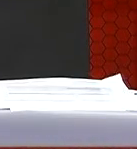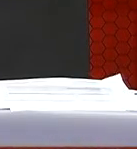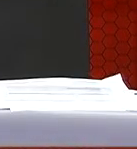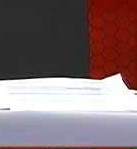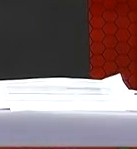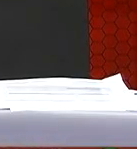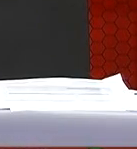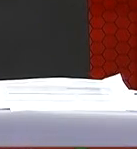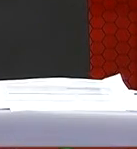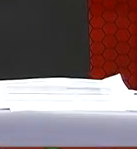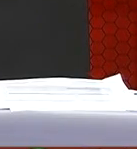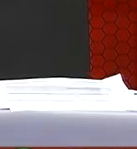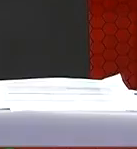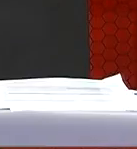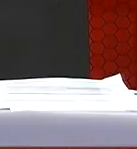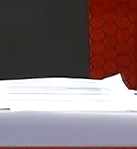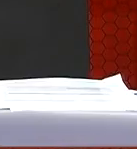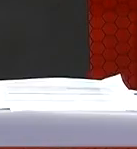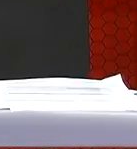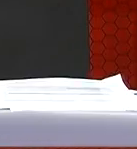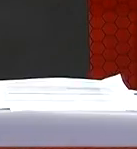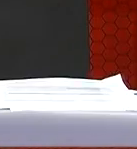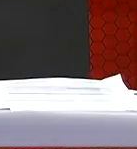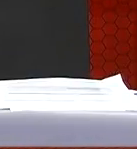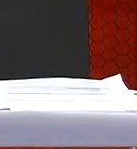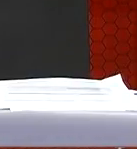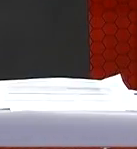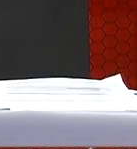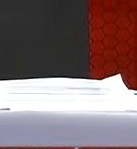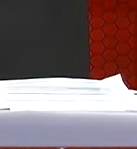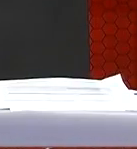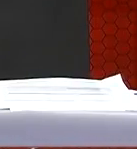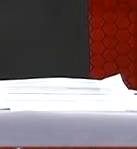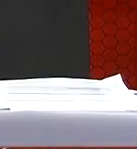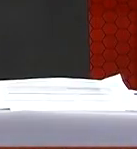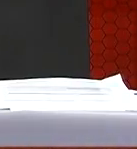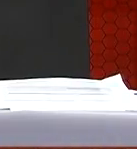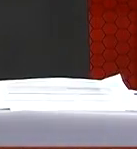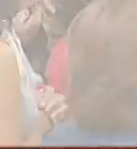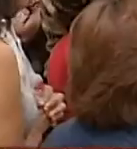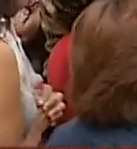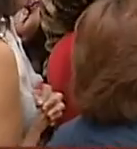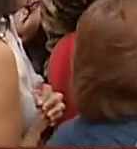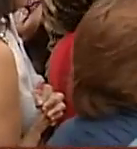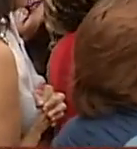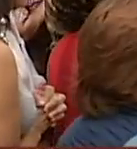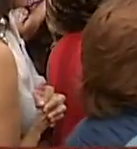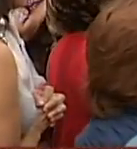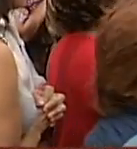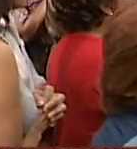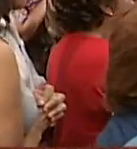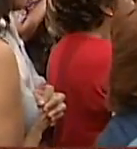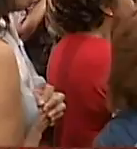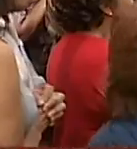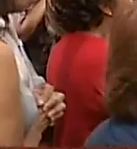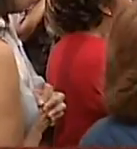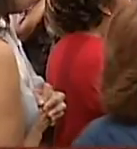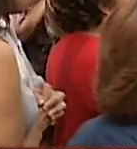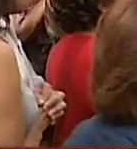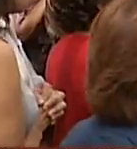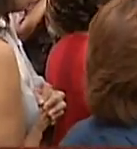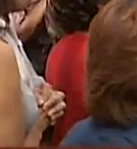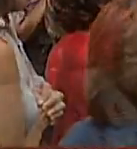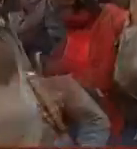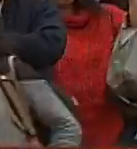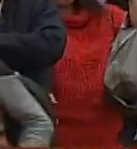homenaje histórico a Juan Gabriel, que terminó anoche en el Palacio de las Bellas Artes. Un día después, Juan Gabriel era un